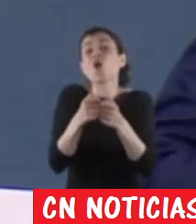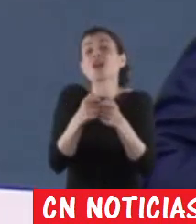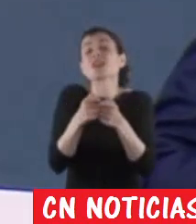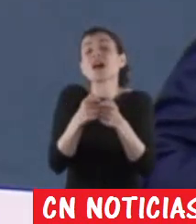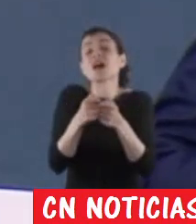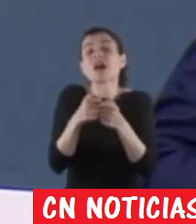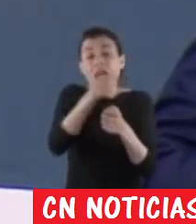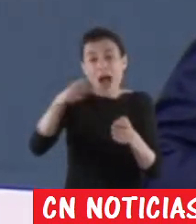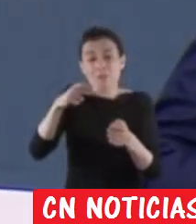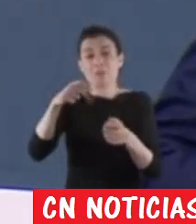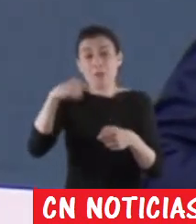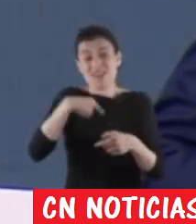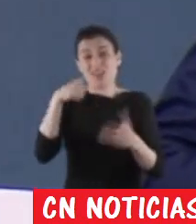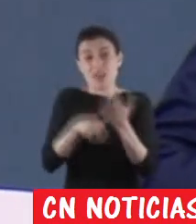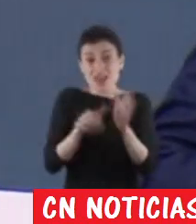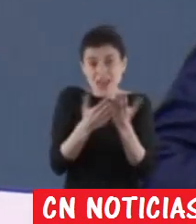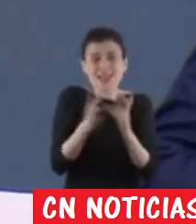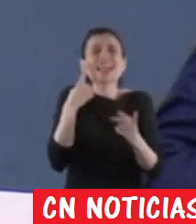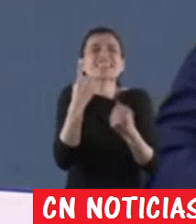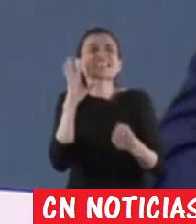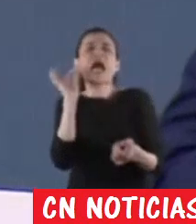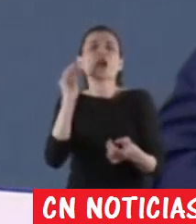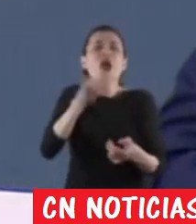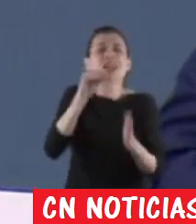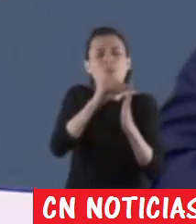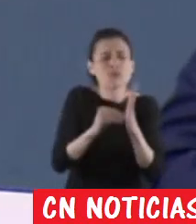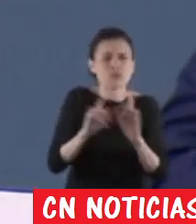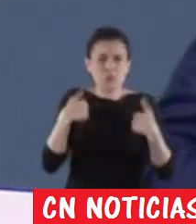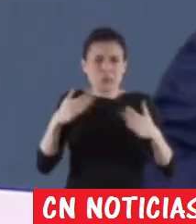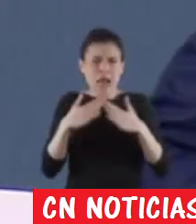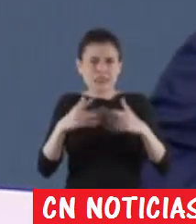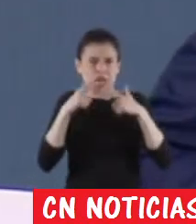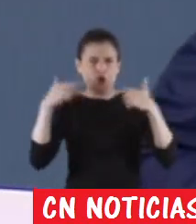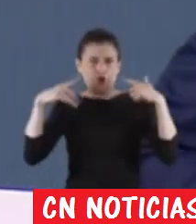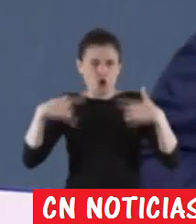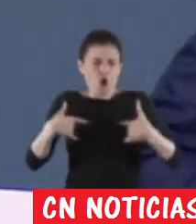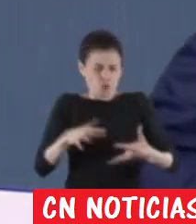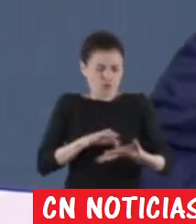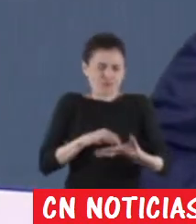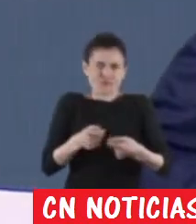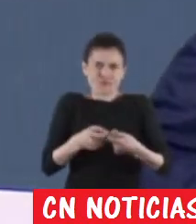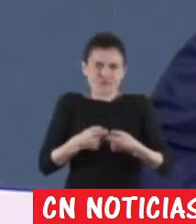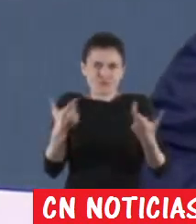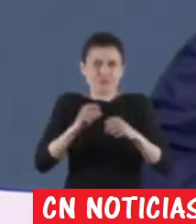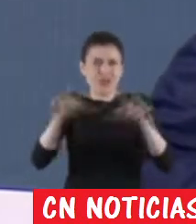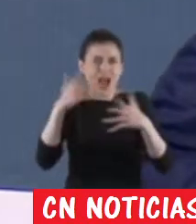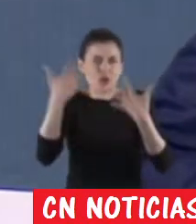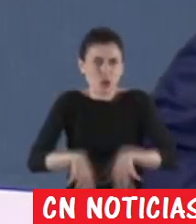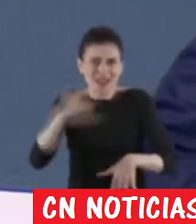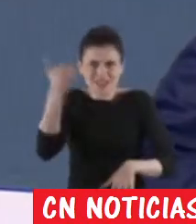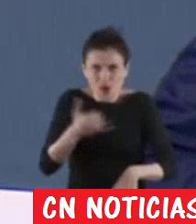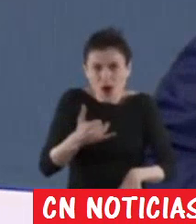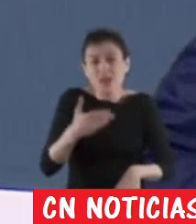trámite presencial. Se puede abrir la cuenta desde la casa. Y luego el Banco de la Provincia, que cuando nosotros lo